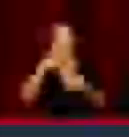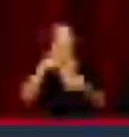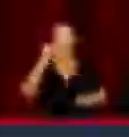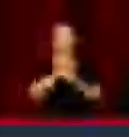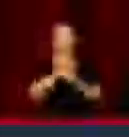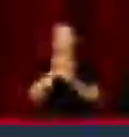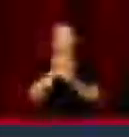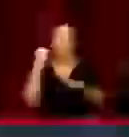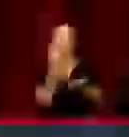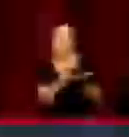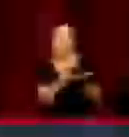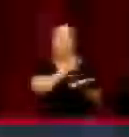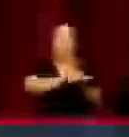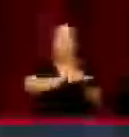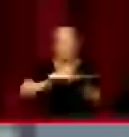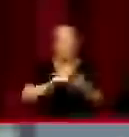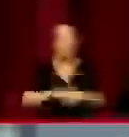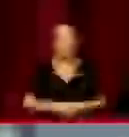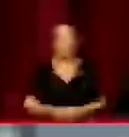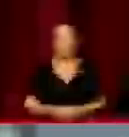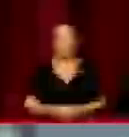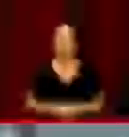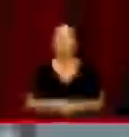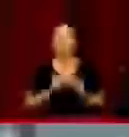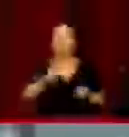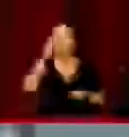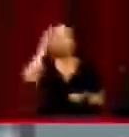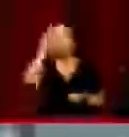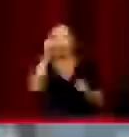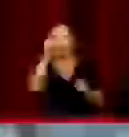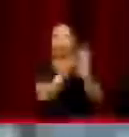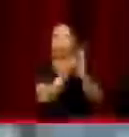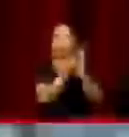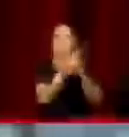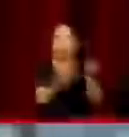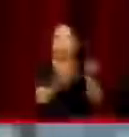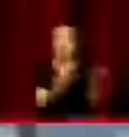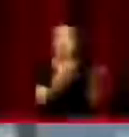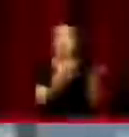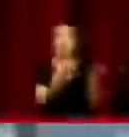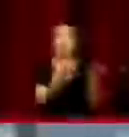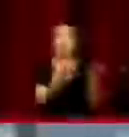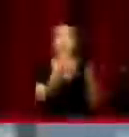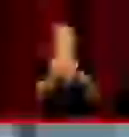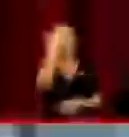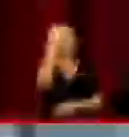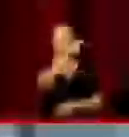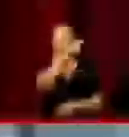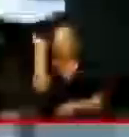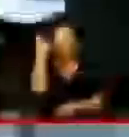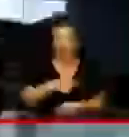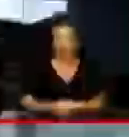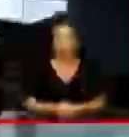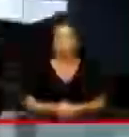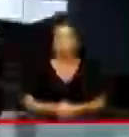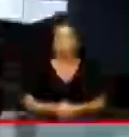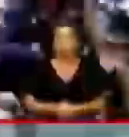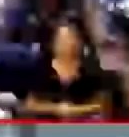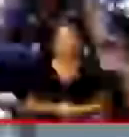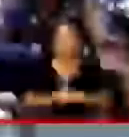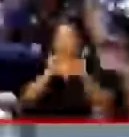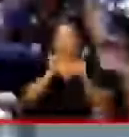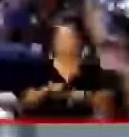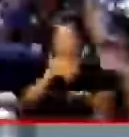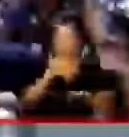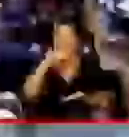está Alberto Fernández. Ella tiene la custodia de la herencia de haberle pagado al fondo. Si el kirchnerismo